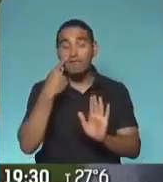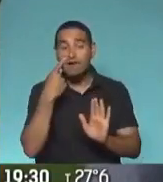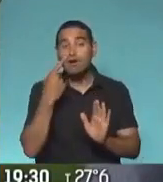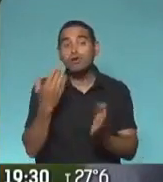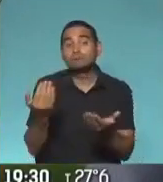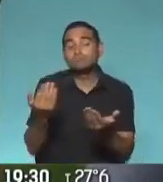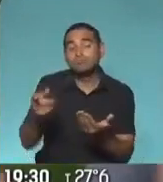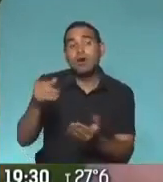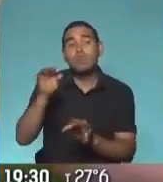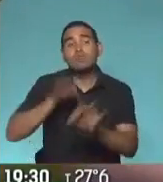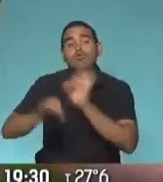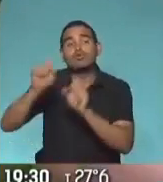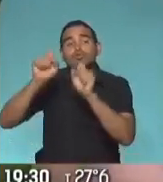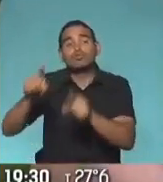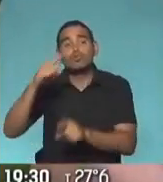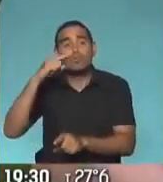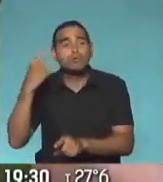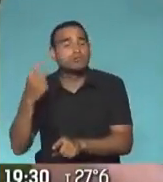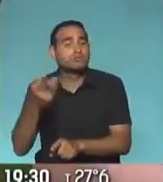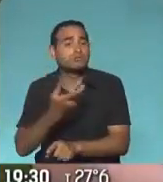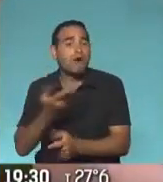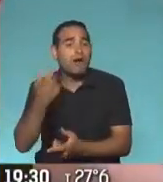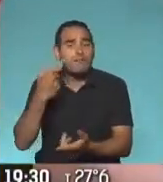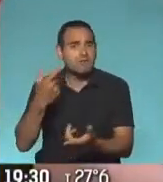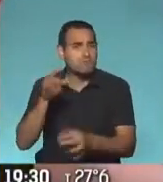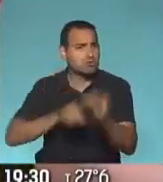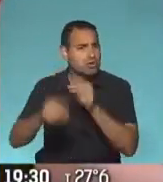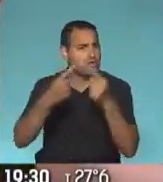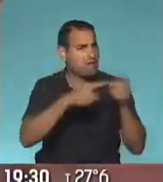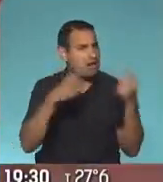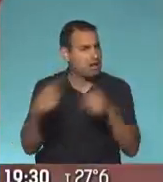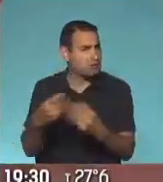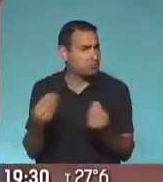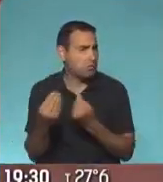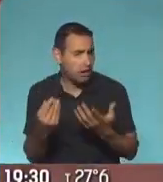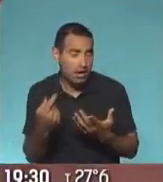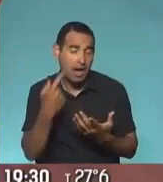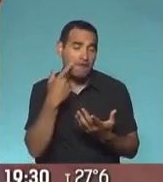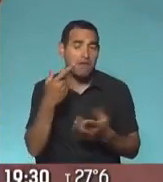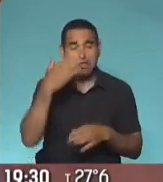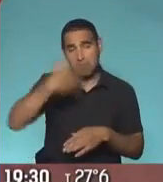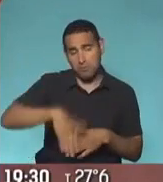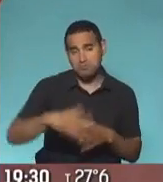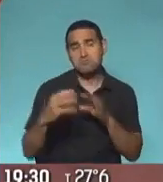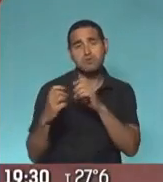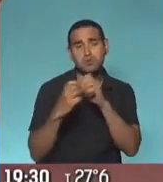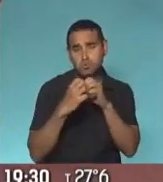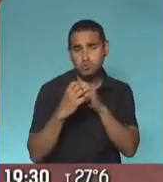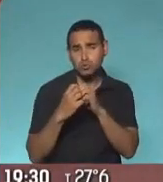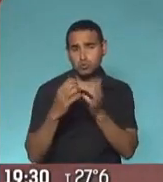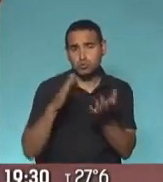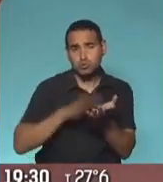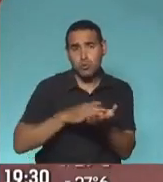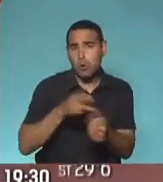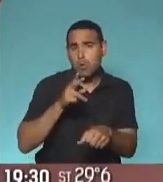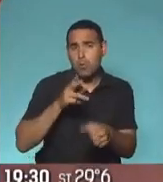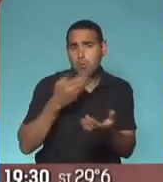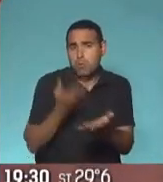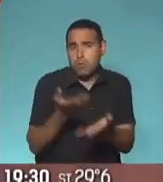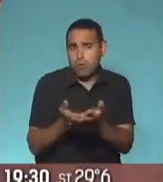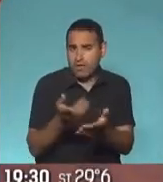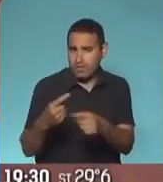el proyecto y por qué la necesidad de un proyecto distinto y en todo caso ya poder discutir en concreto sobre una propuesta